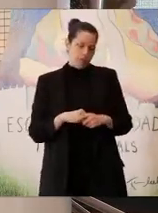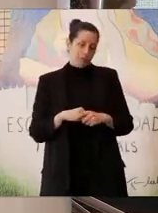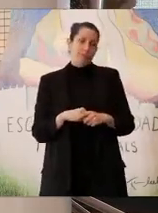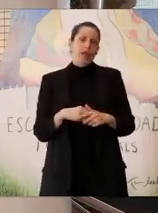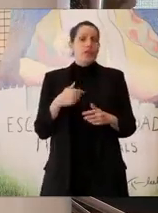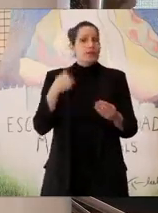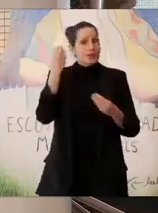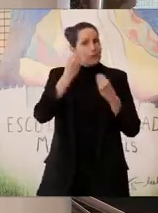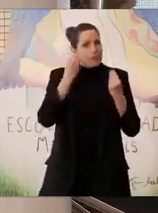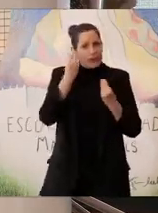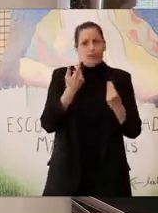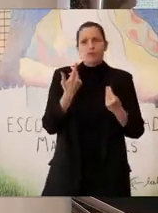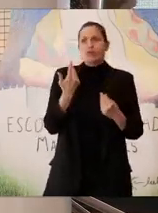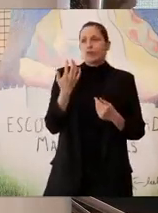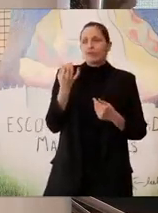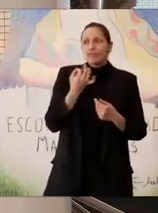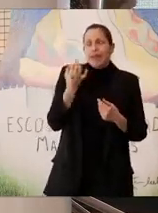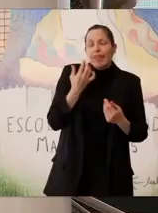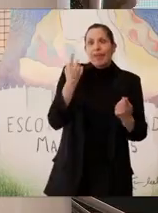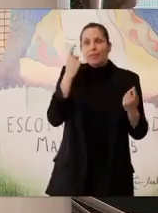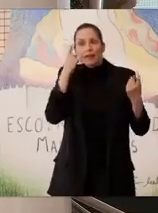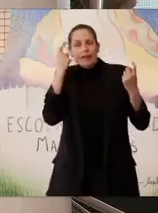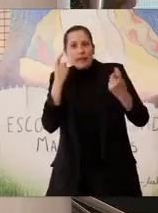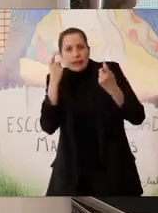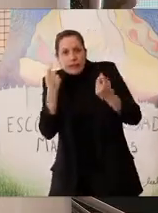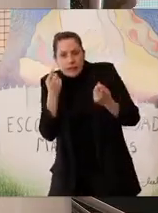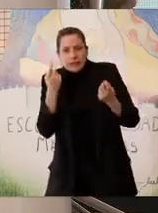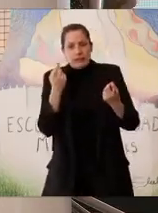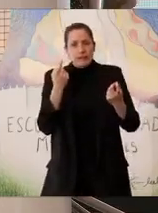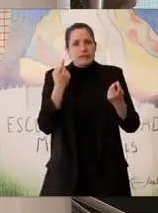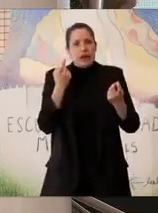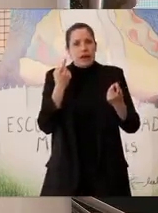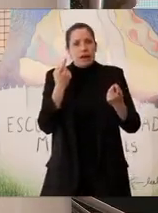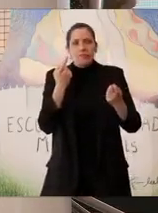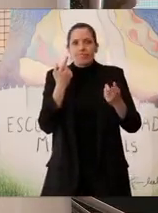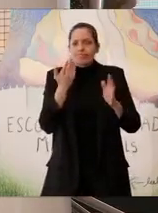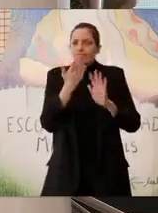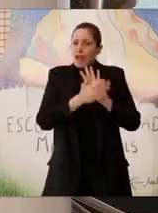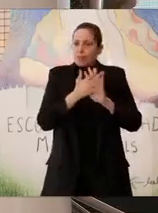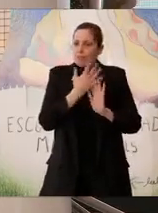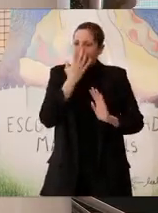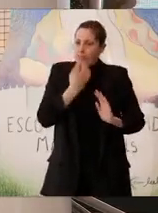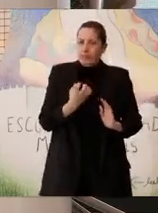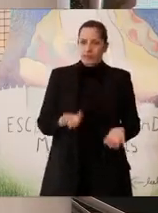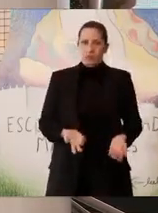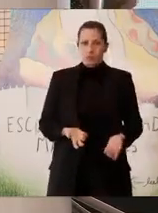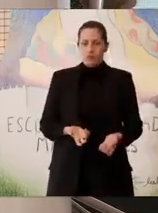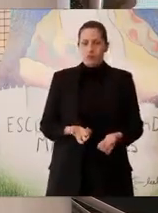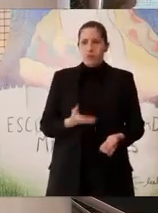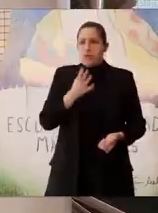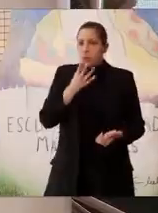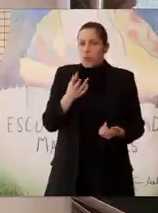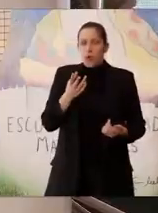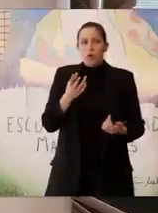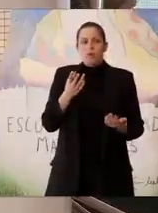que hay que atajarlo desde muchos frentes, de una manera, claro, poniendo las cosas sobre la mesa, porque al final lo que no se visibiliza es así. Es cierto que en materia